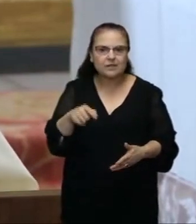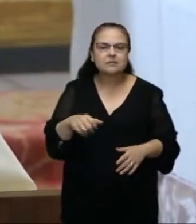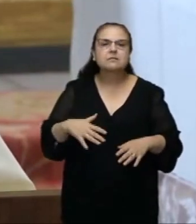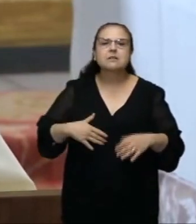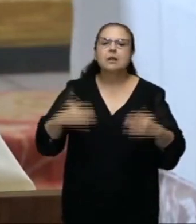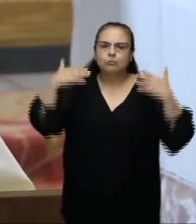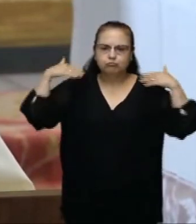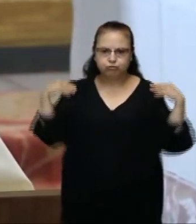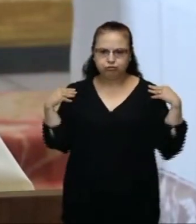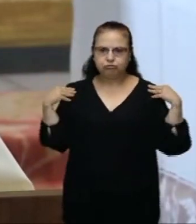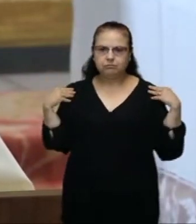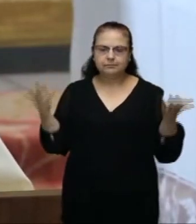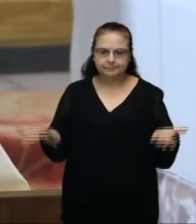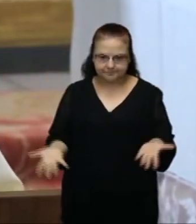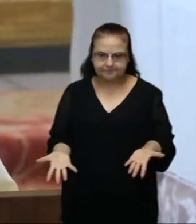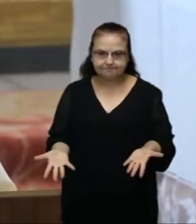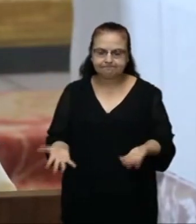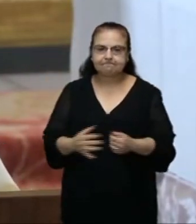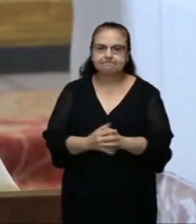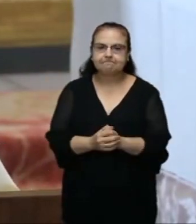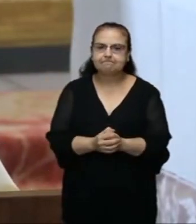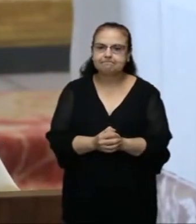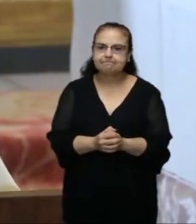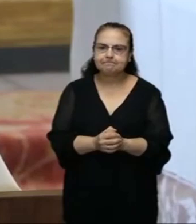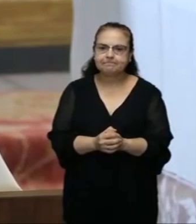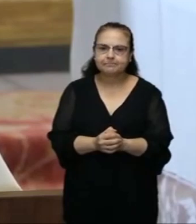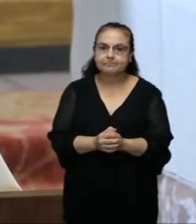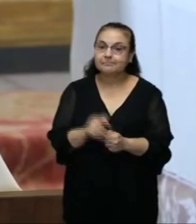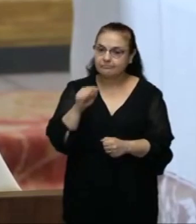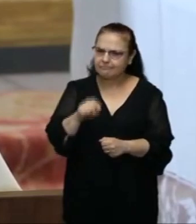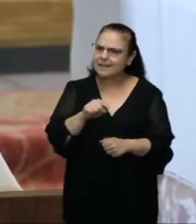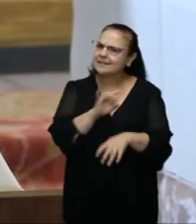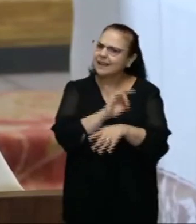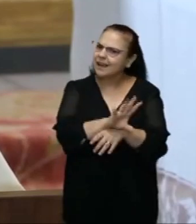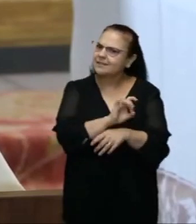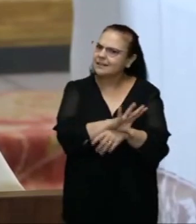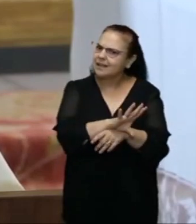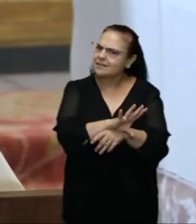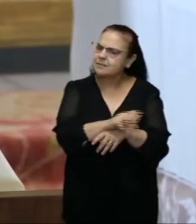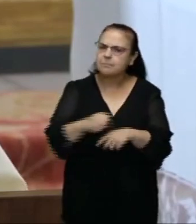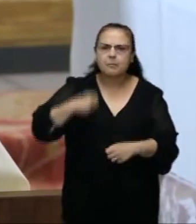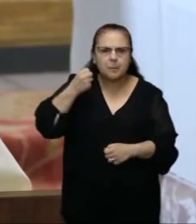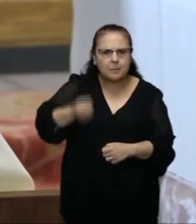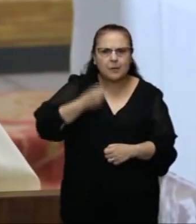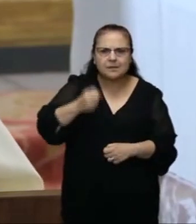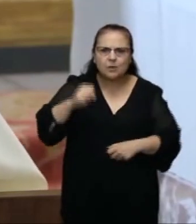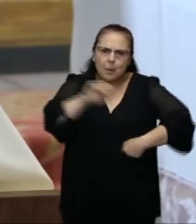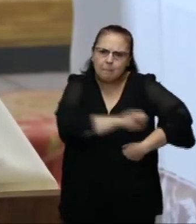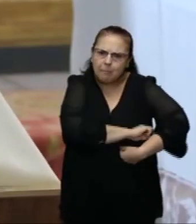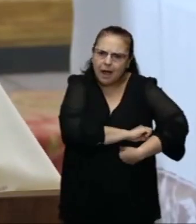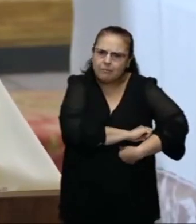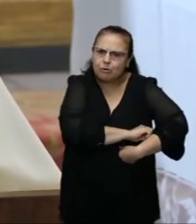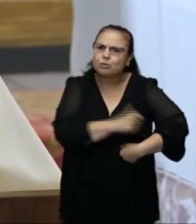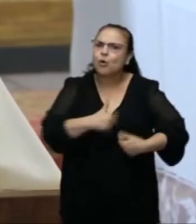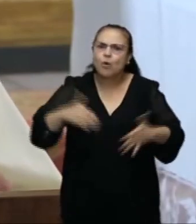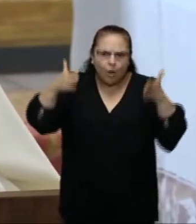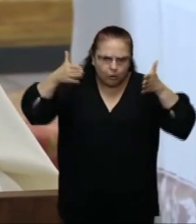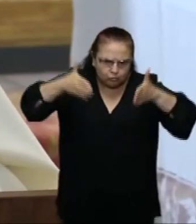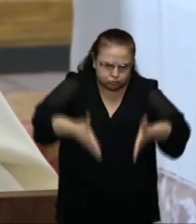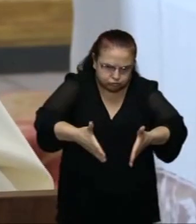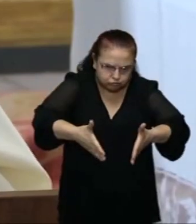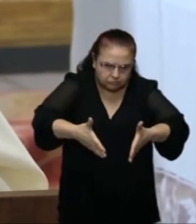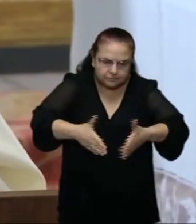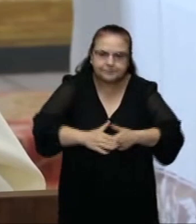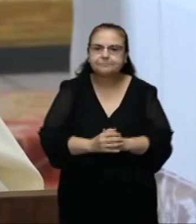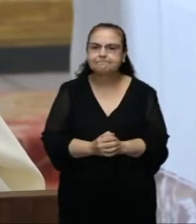Bueno, esto en estas cartas pastorales de Pablo, como veis, son muy concretas